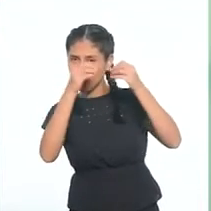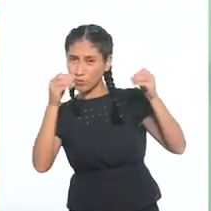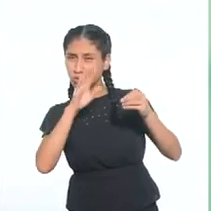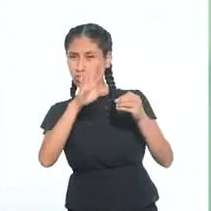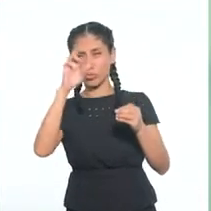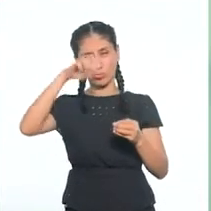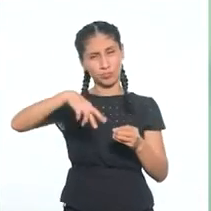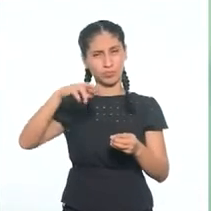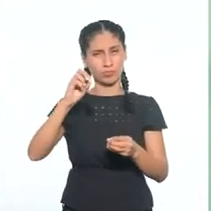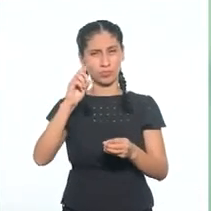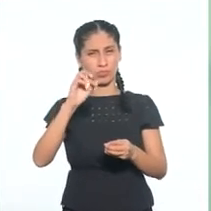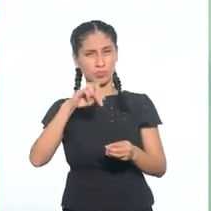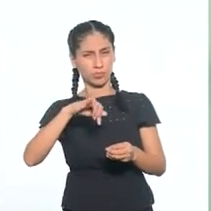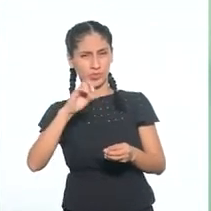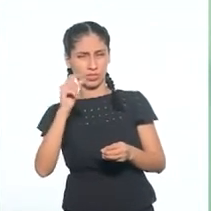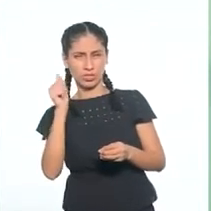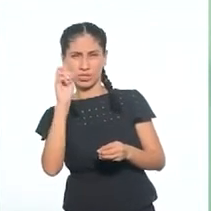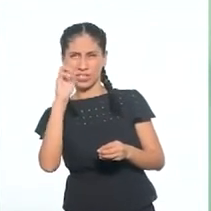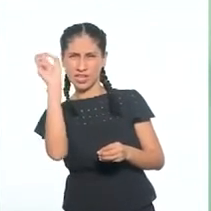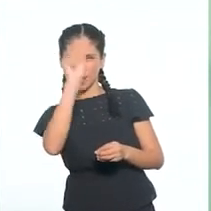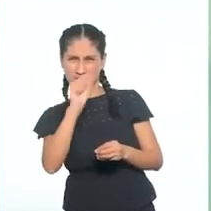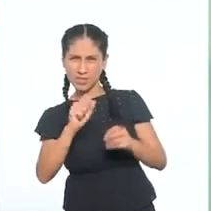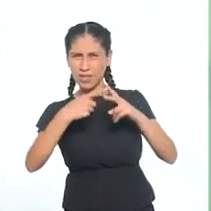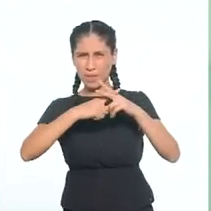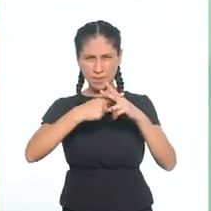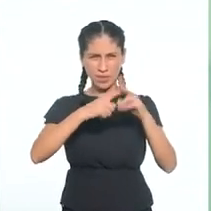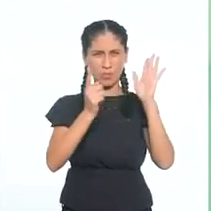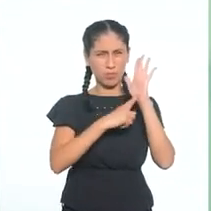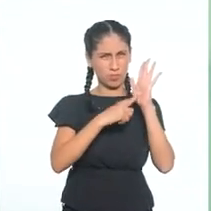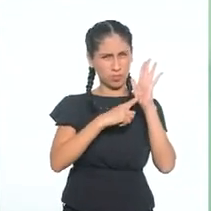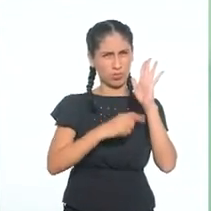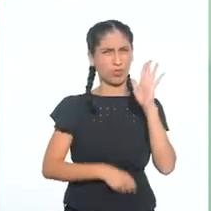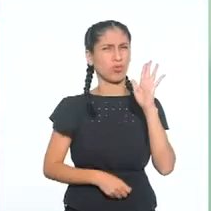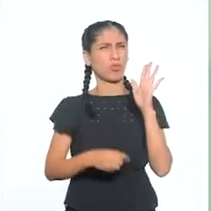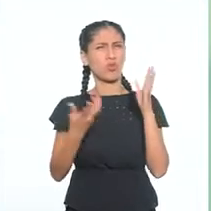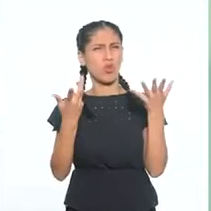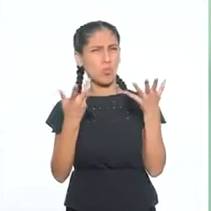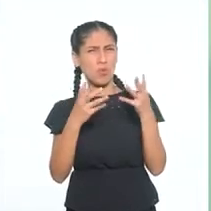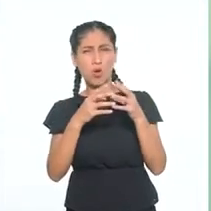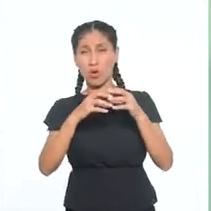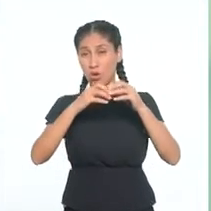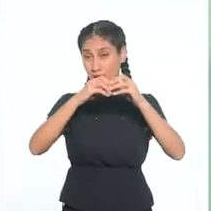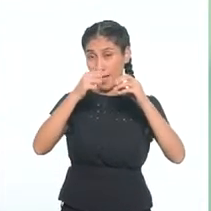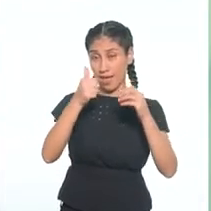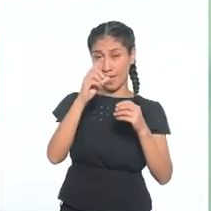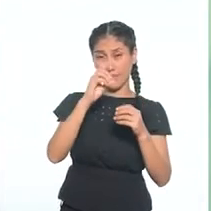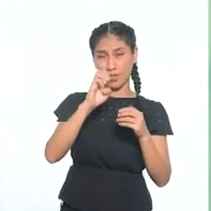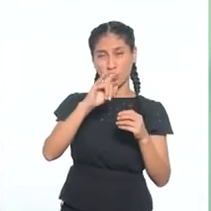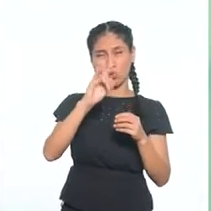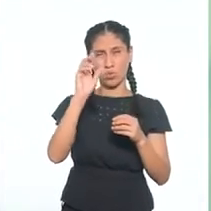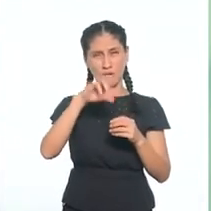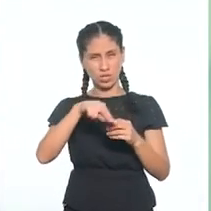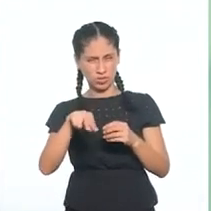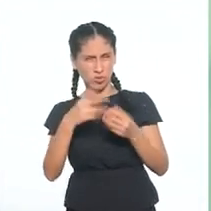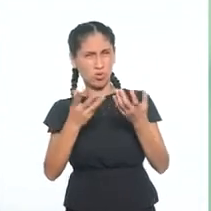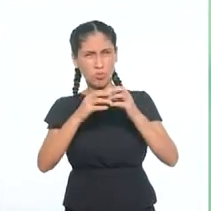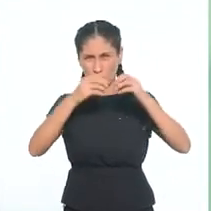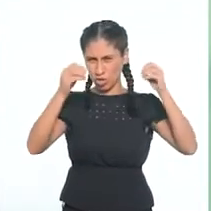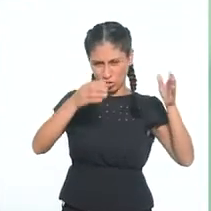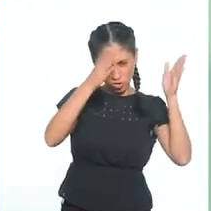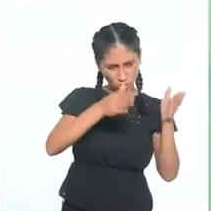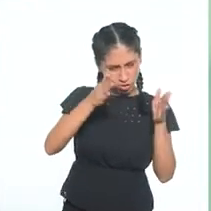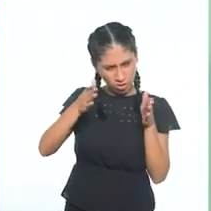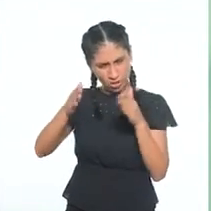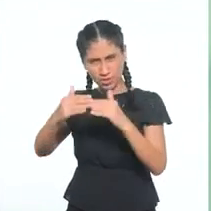empecemos por adecuación cuál crees que sea oraciones articuladas de forma ordenada textos